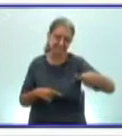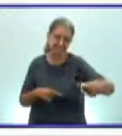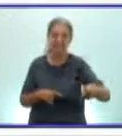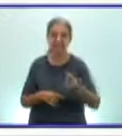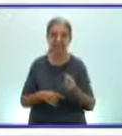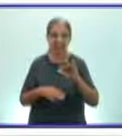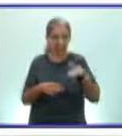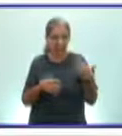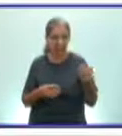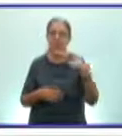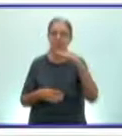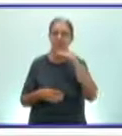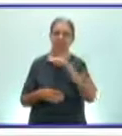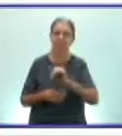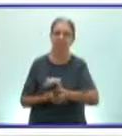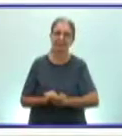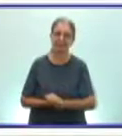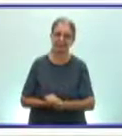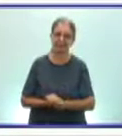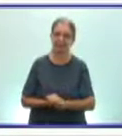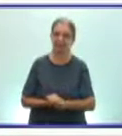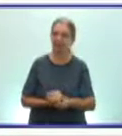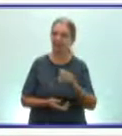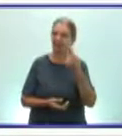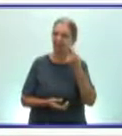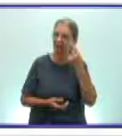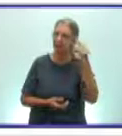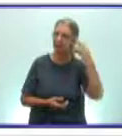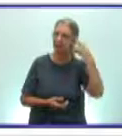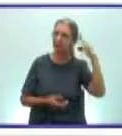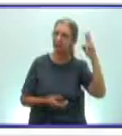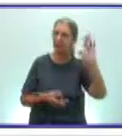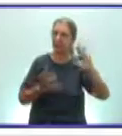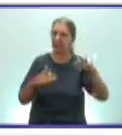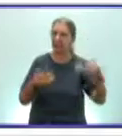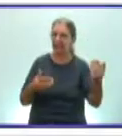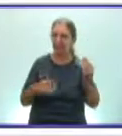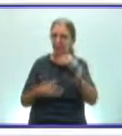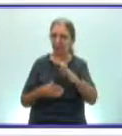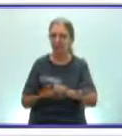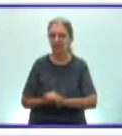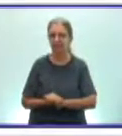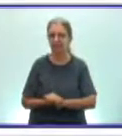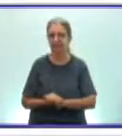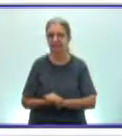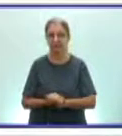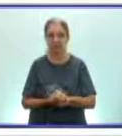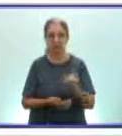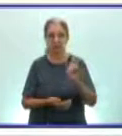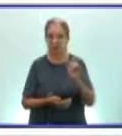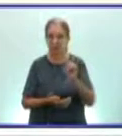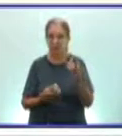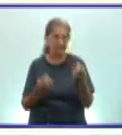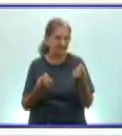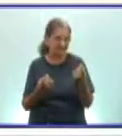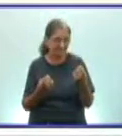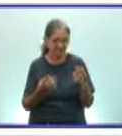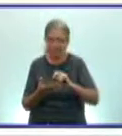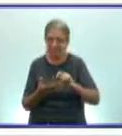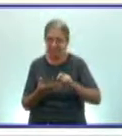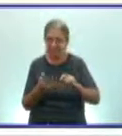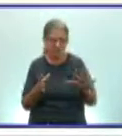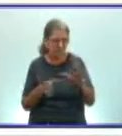moda. Vamos entonces a recordar qué es la moda. No es necesario que copies toda